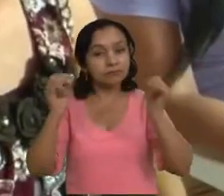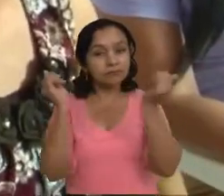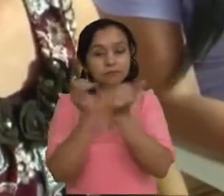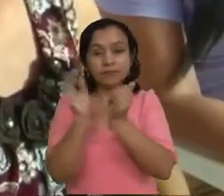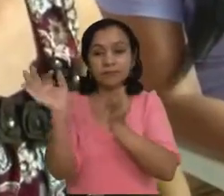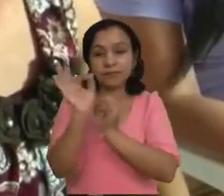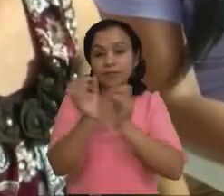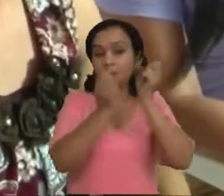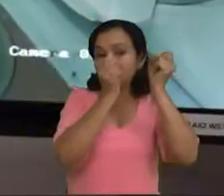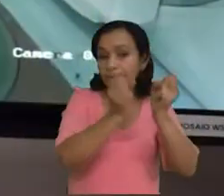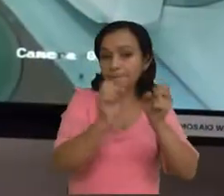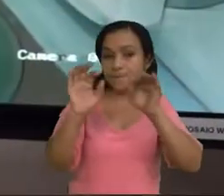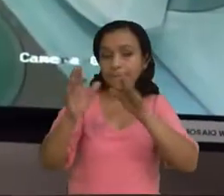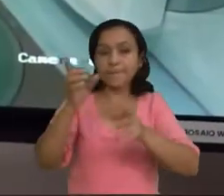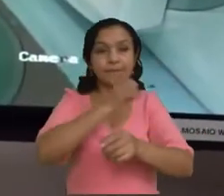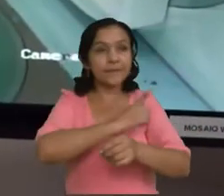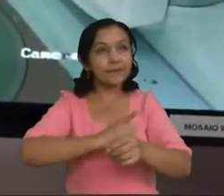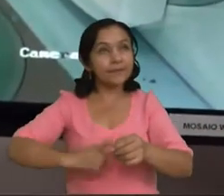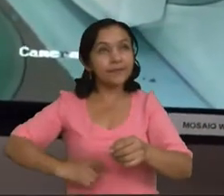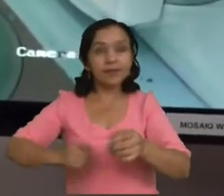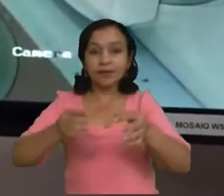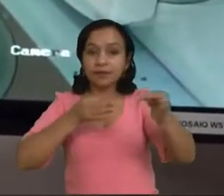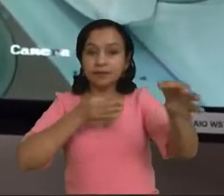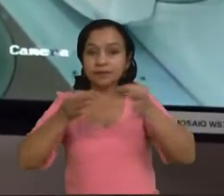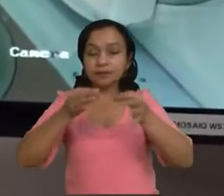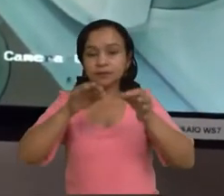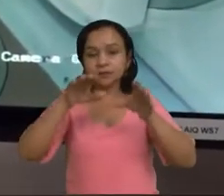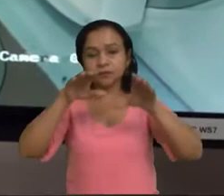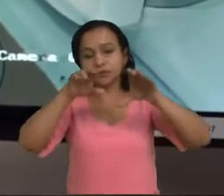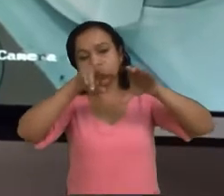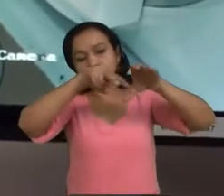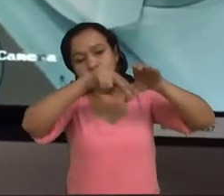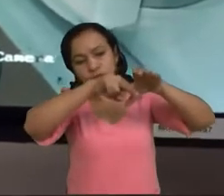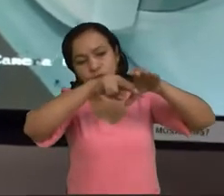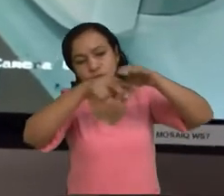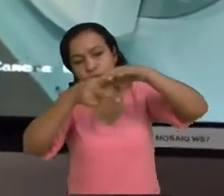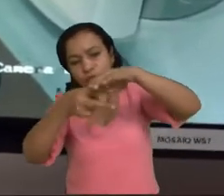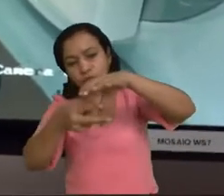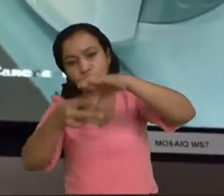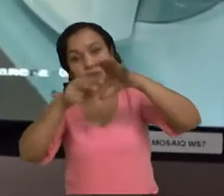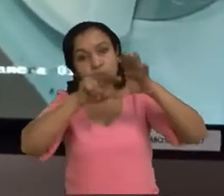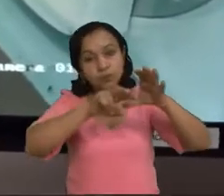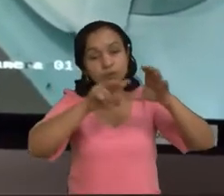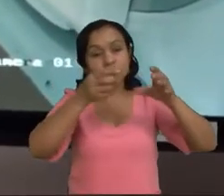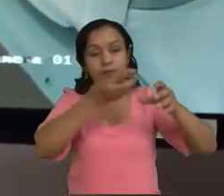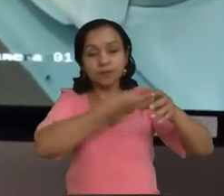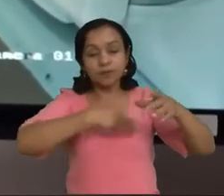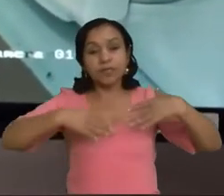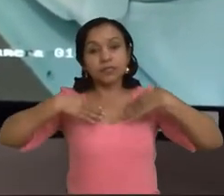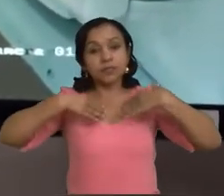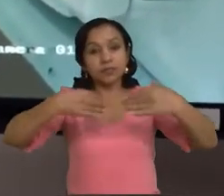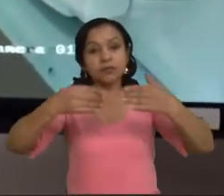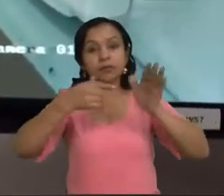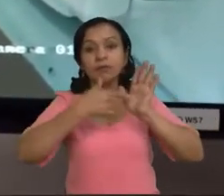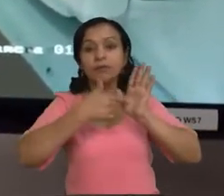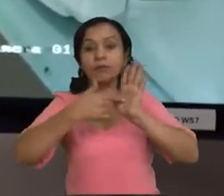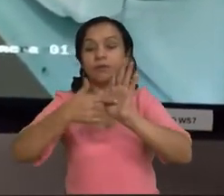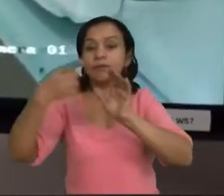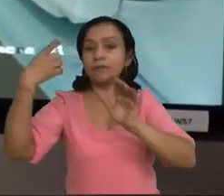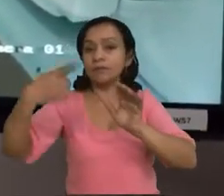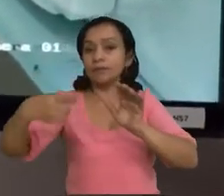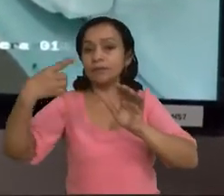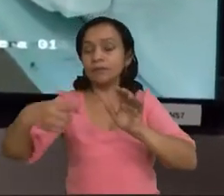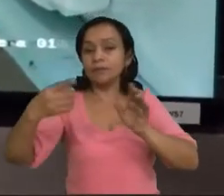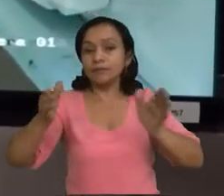las y los legisladores indicaron que el acelerador lineal con el que cuenta el Ministerio de Salud es un ejemplo de cómo la restitución de derechos